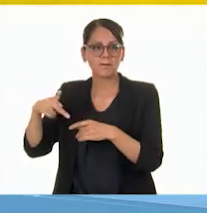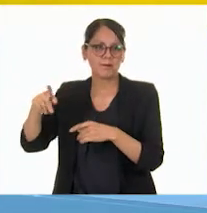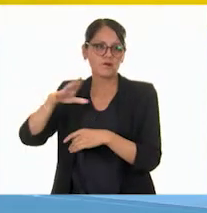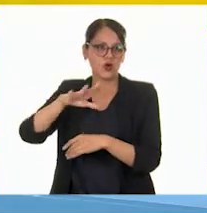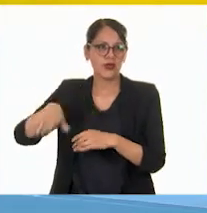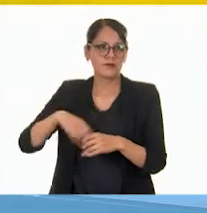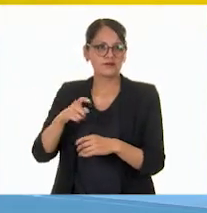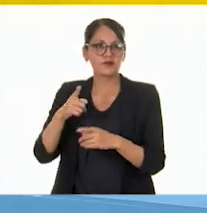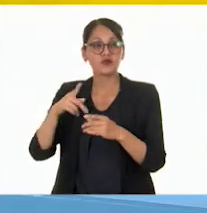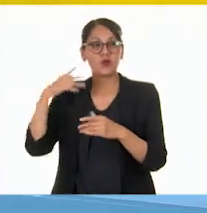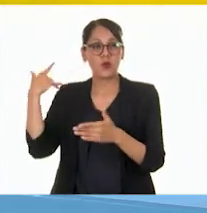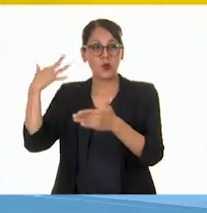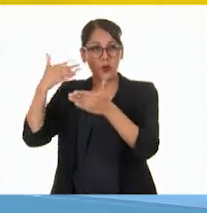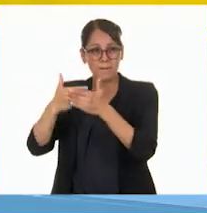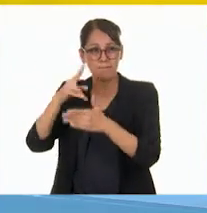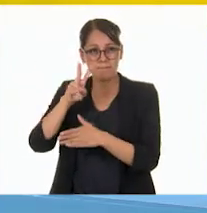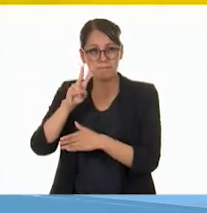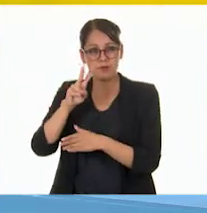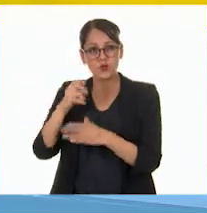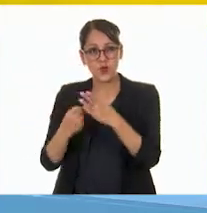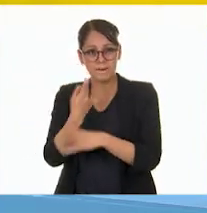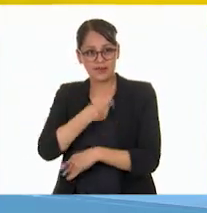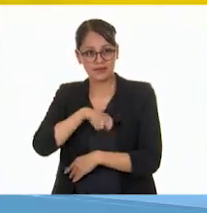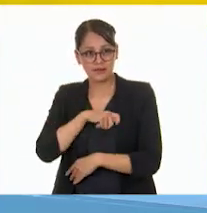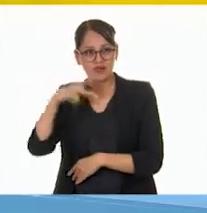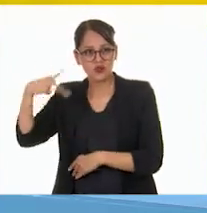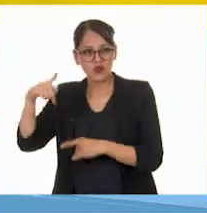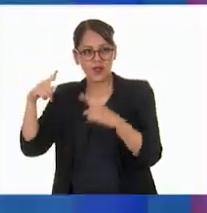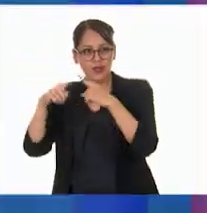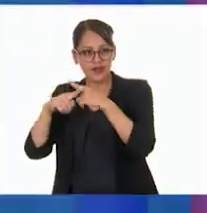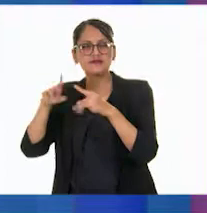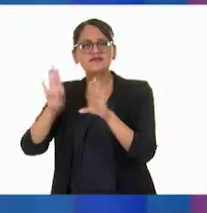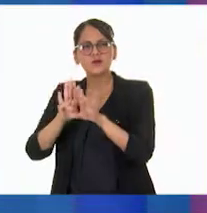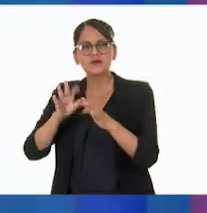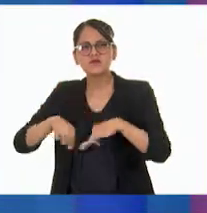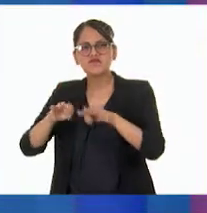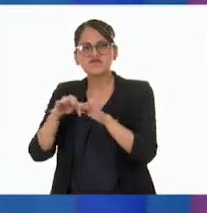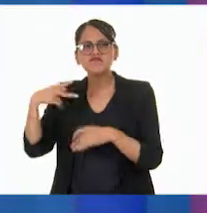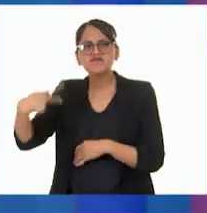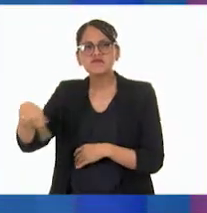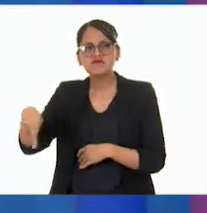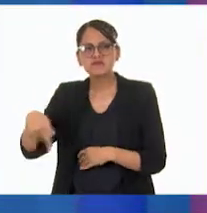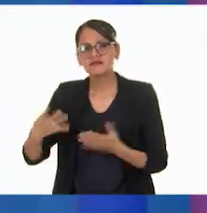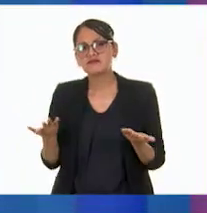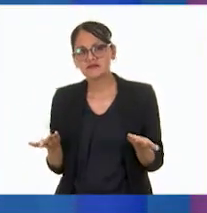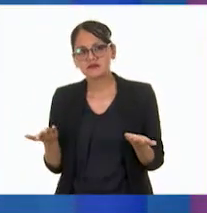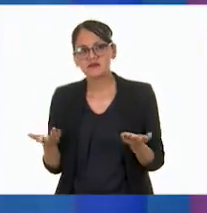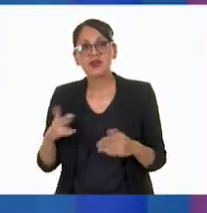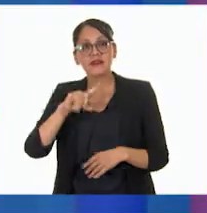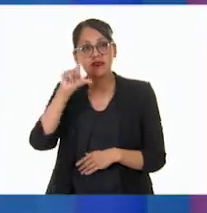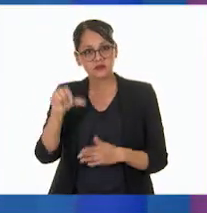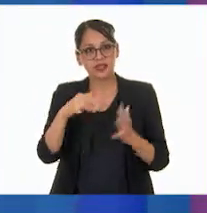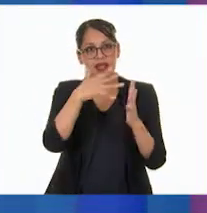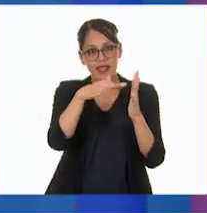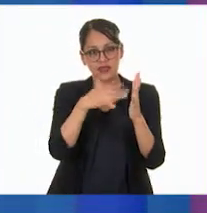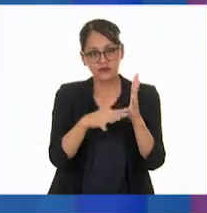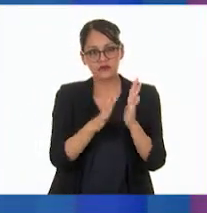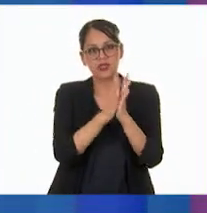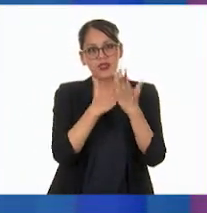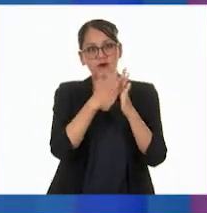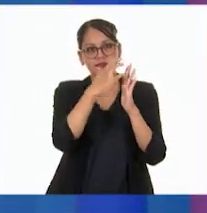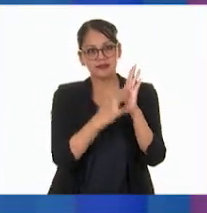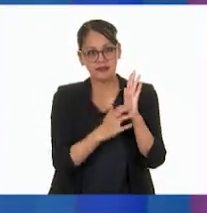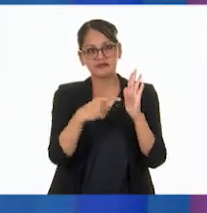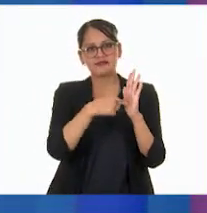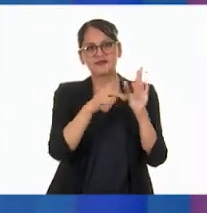Iglesia Católica durante la época novohispana de la Nueva España. Muy bien. Después leímos un fragmento del libro de texto